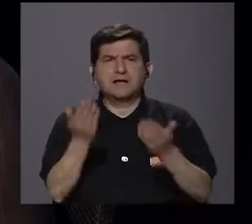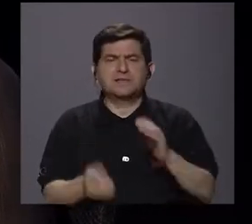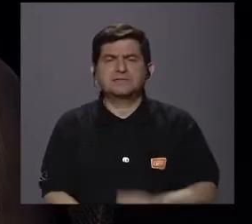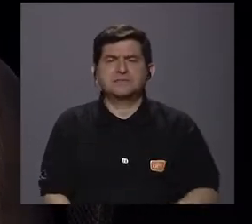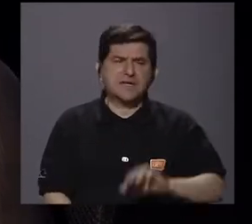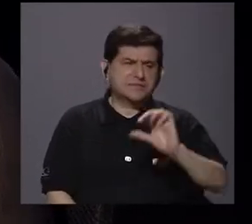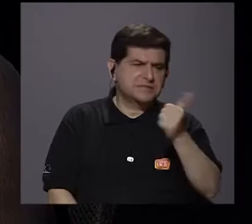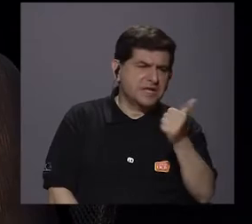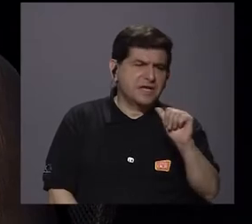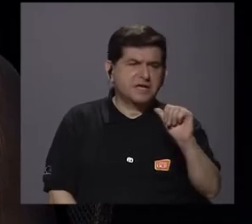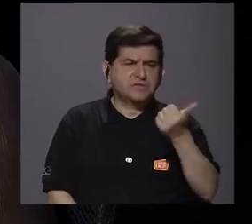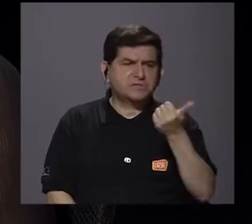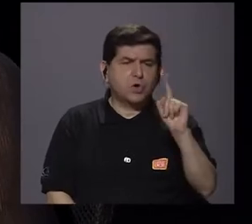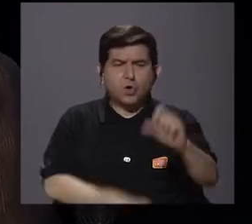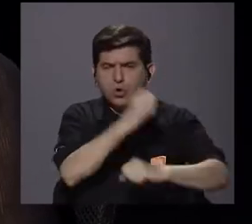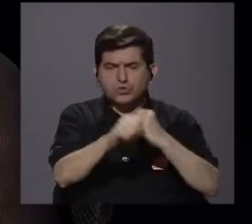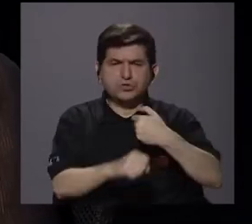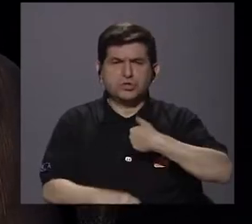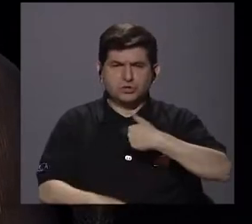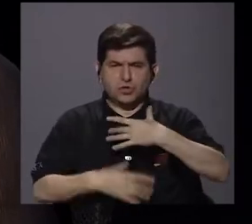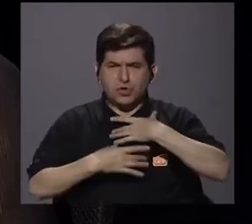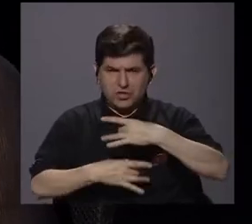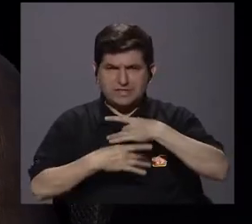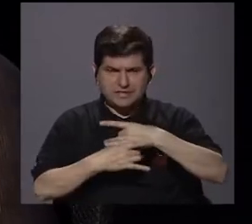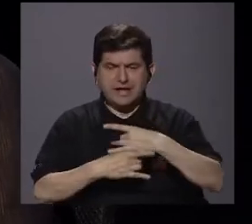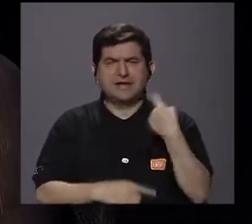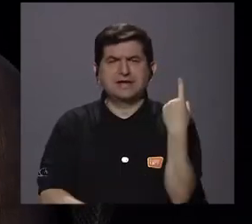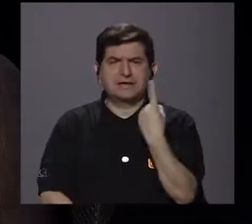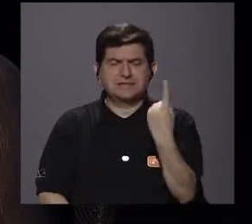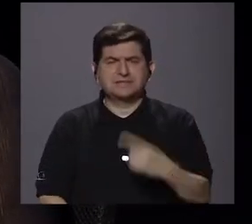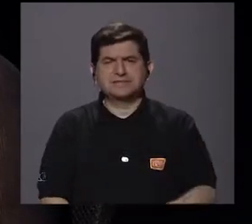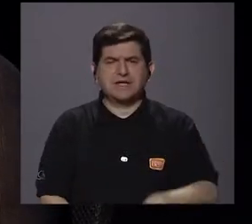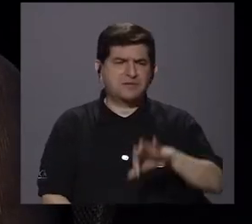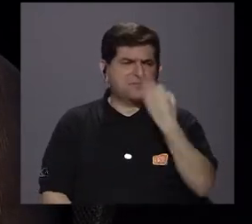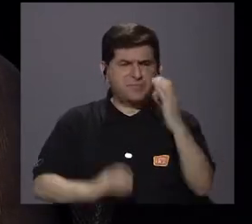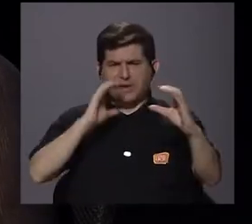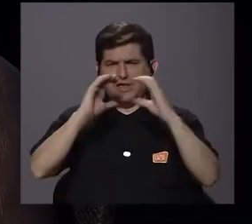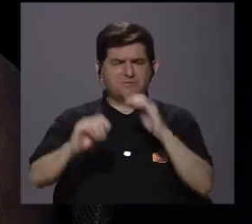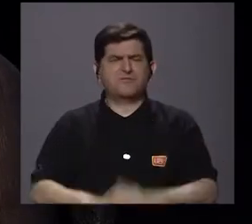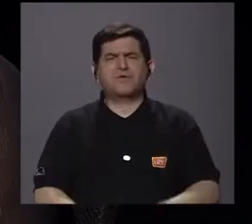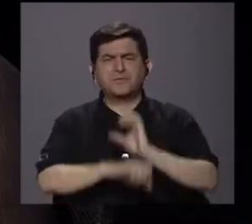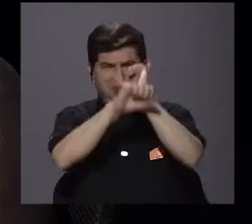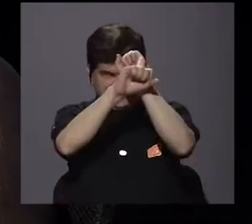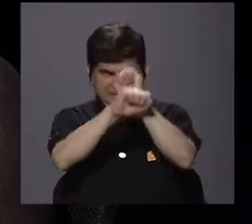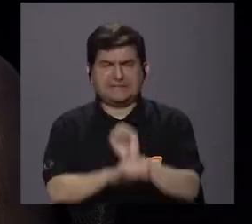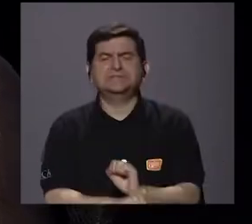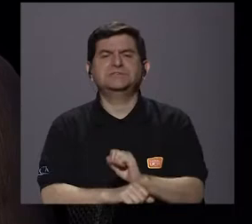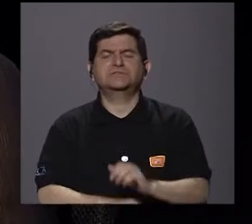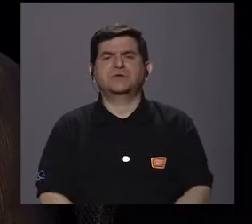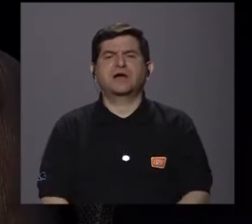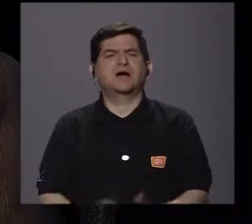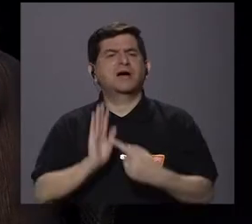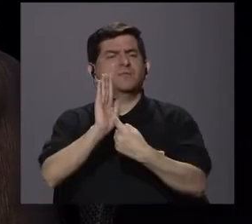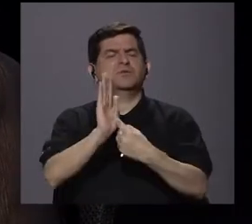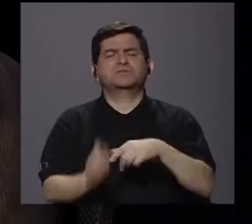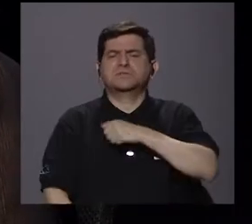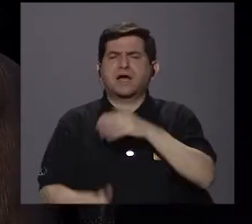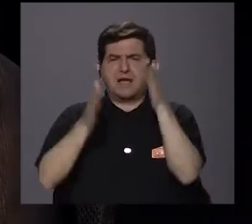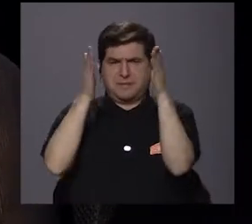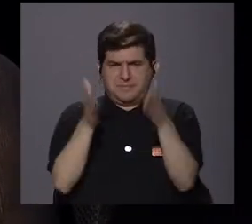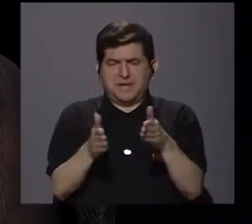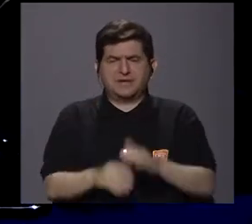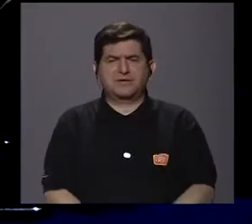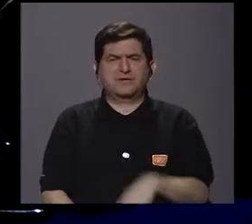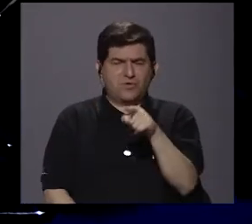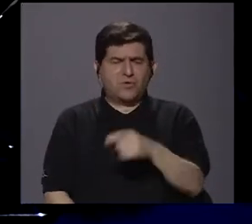los 10 o 11 años, comencé a interesarme porque siempre en los medios de comunicación tradicionales ponían a los palestinos